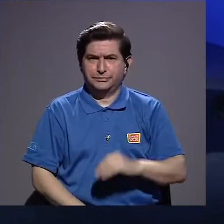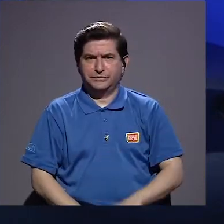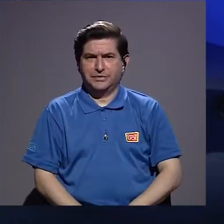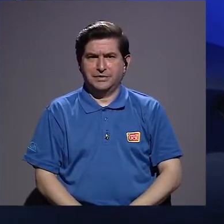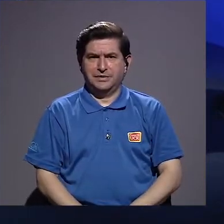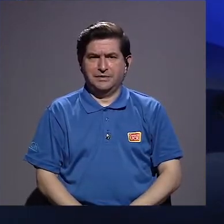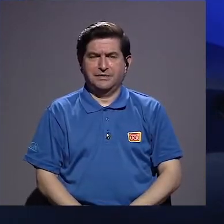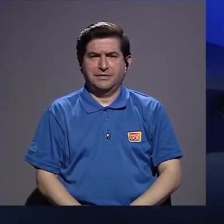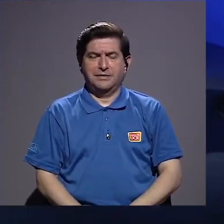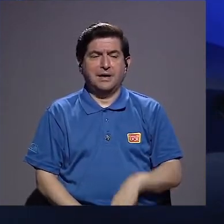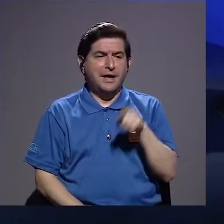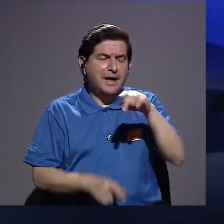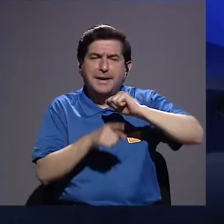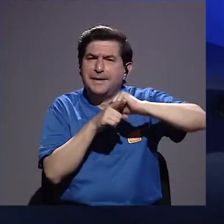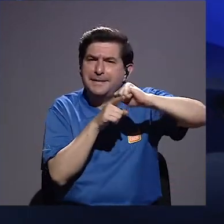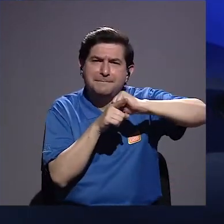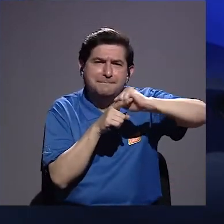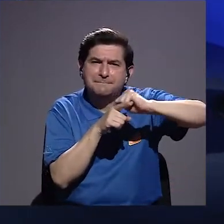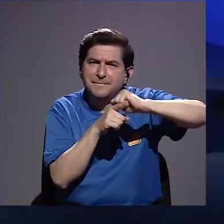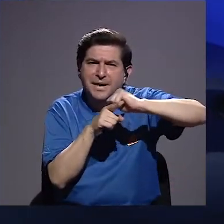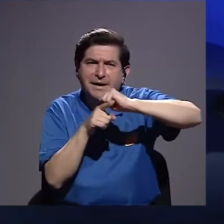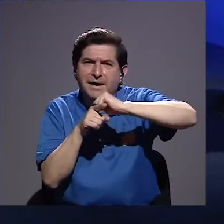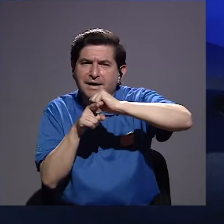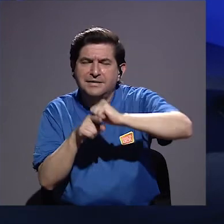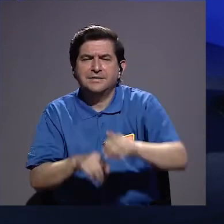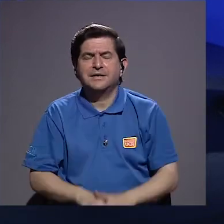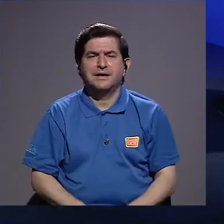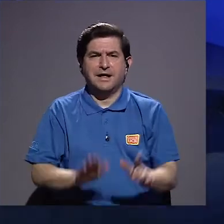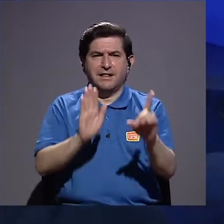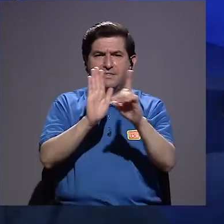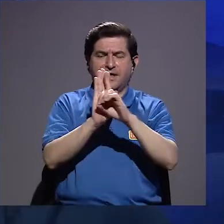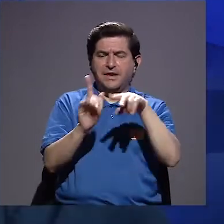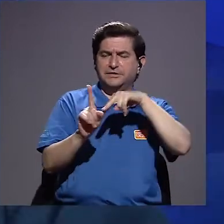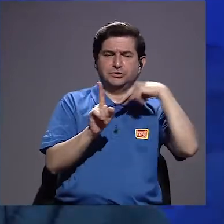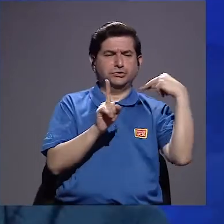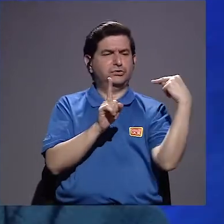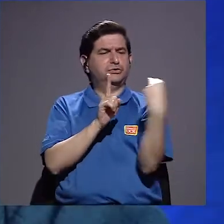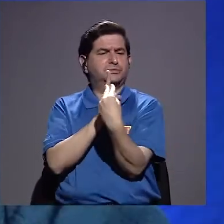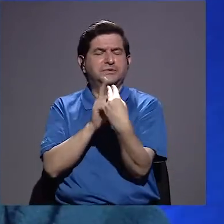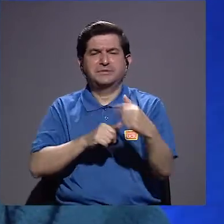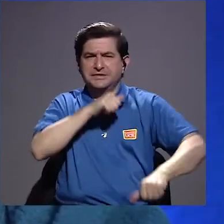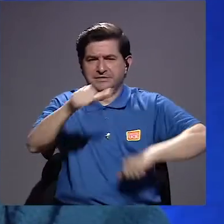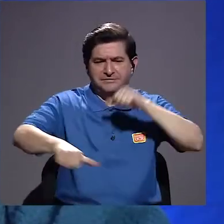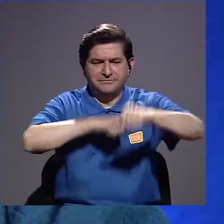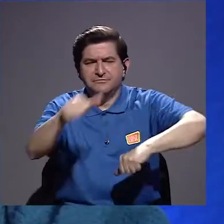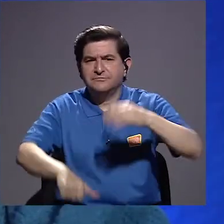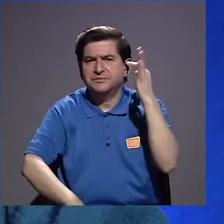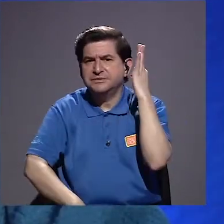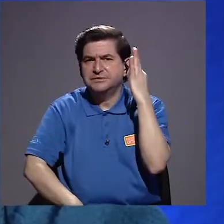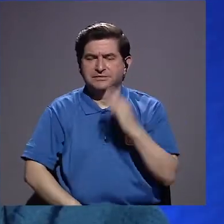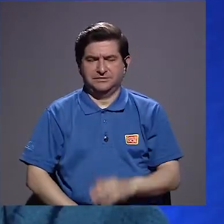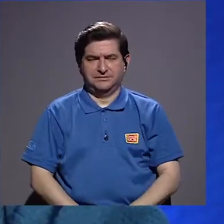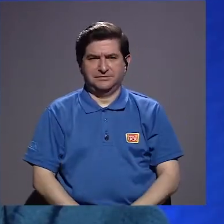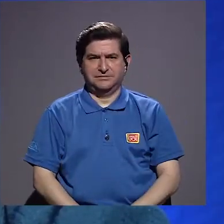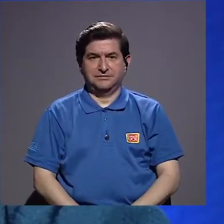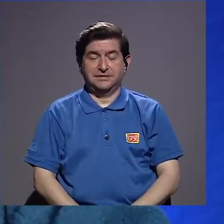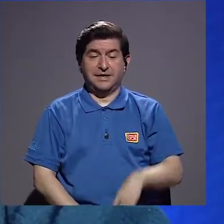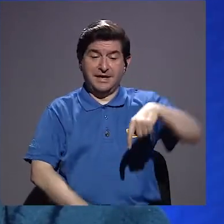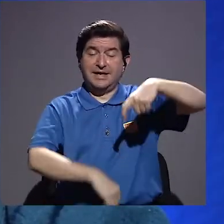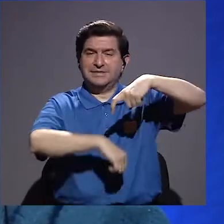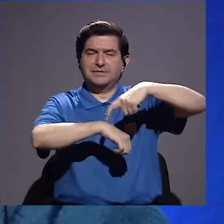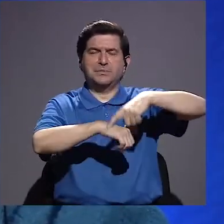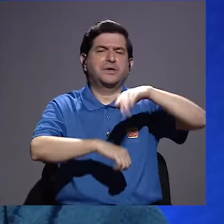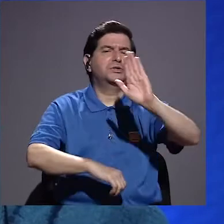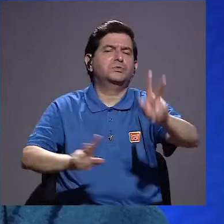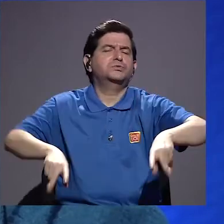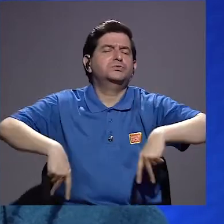el ejercicio del derecho desde una perspectiva feminista. A estas alturas de su vida,